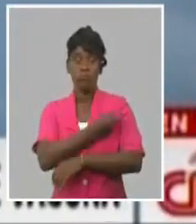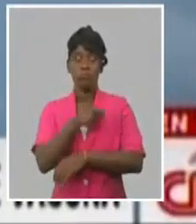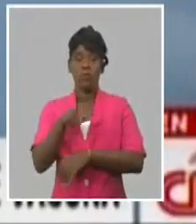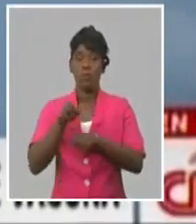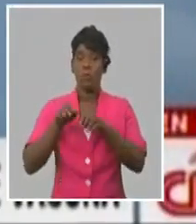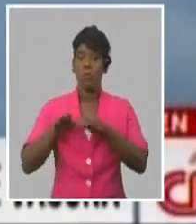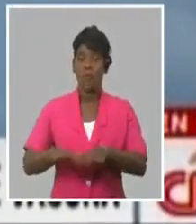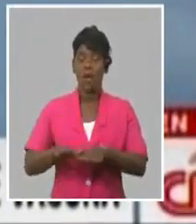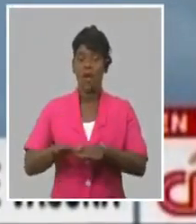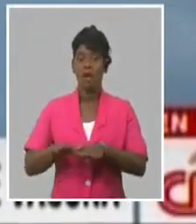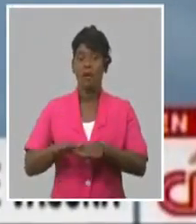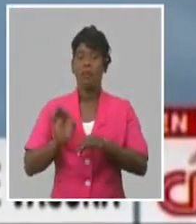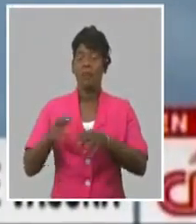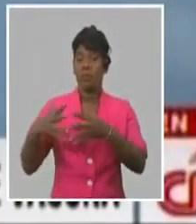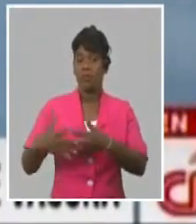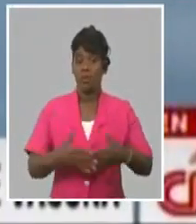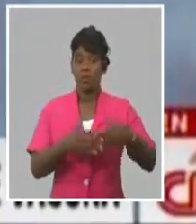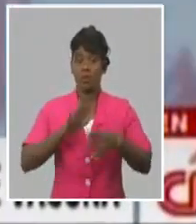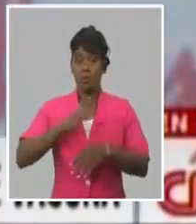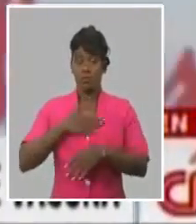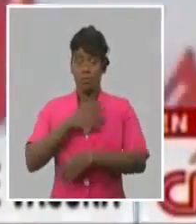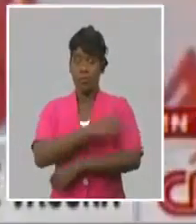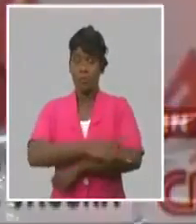se detiene en los Estados Unidos.